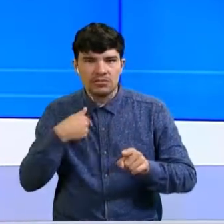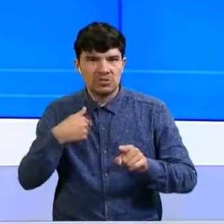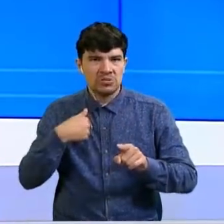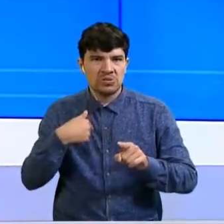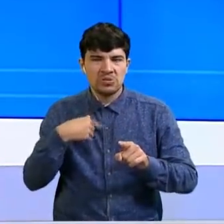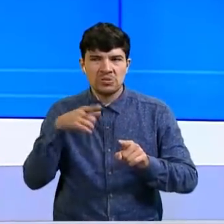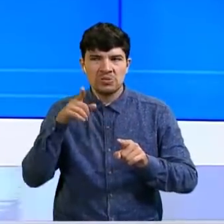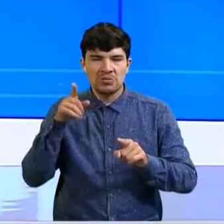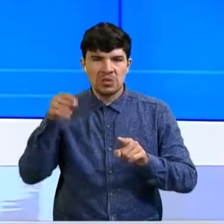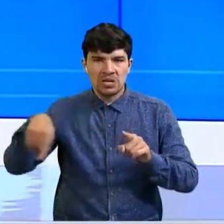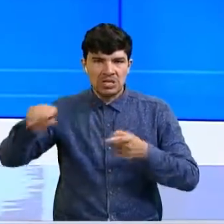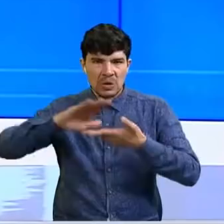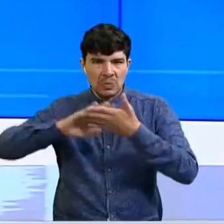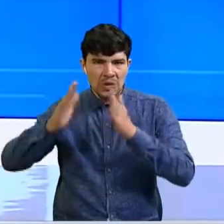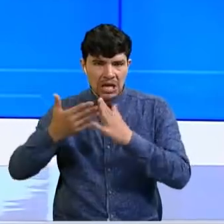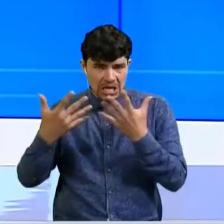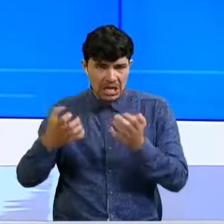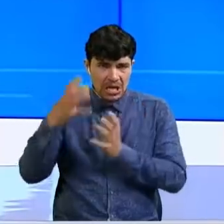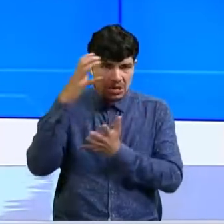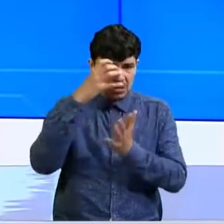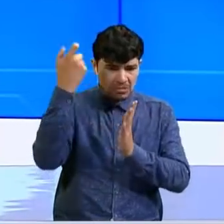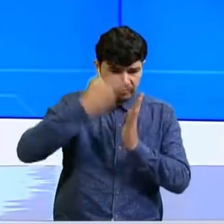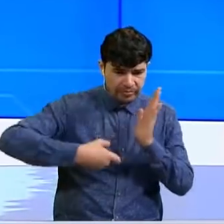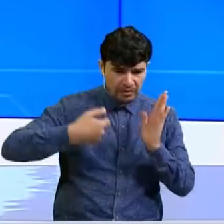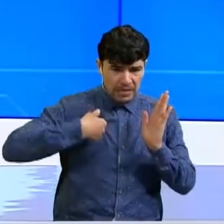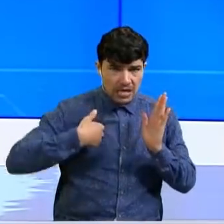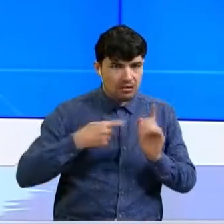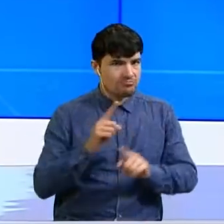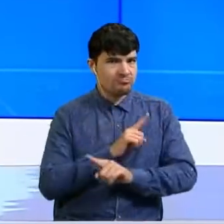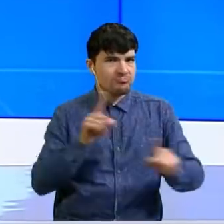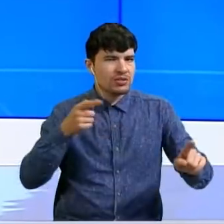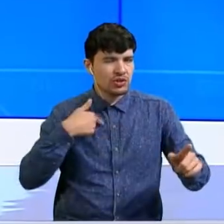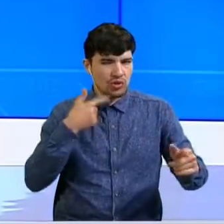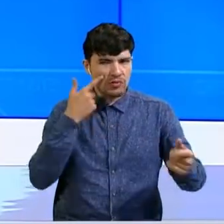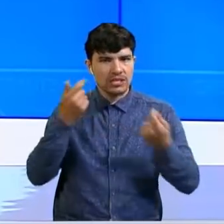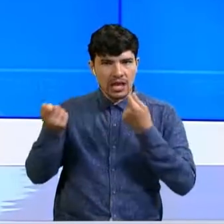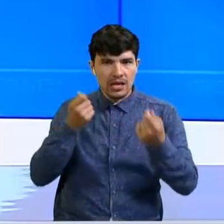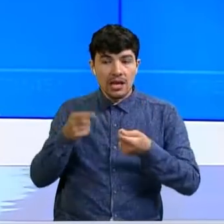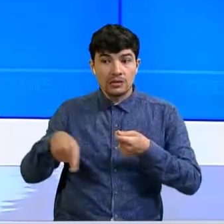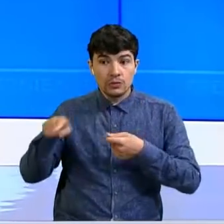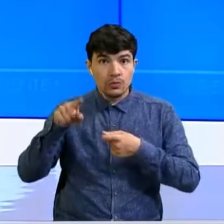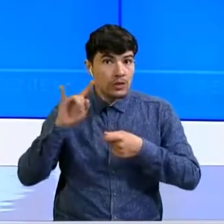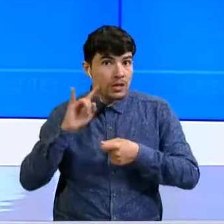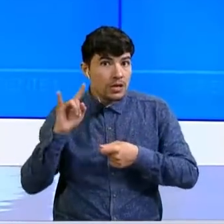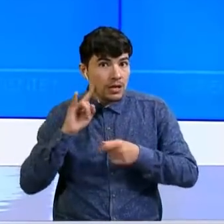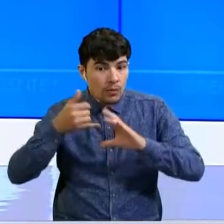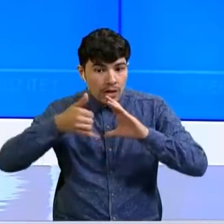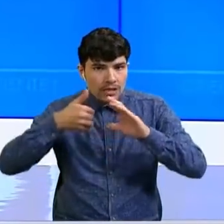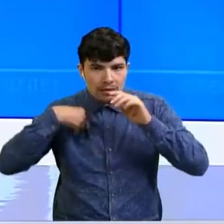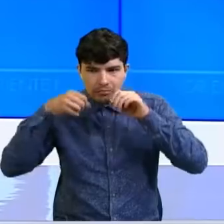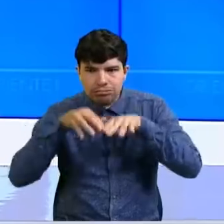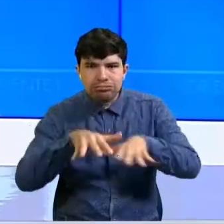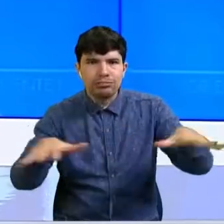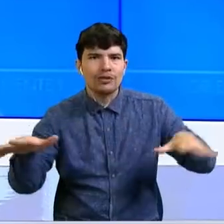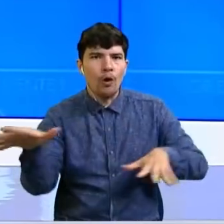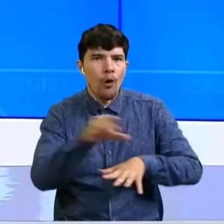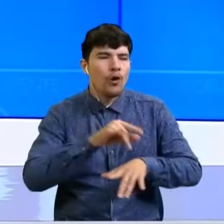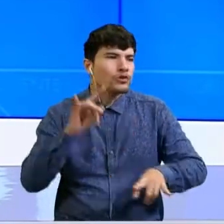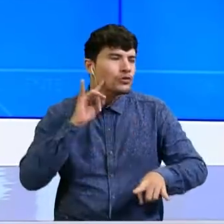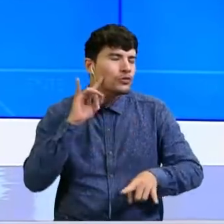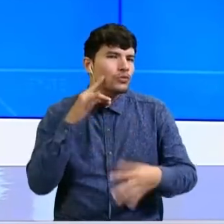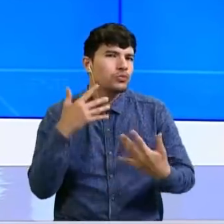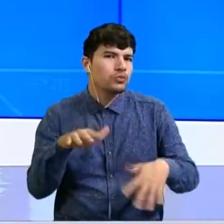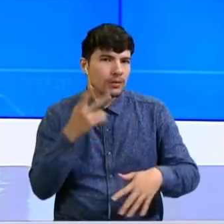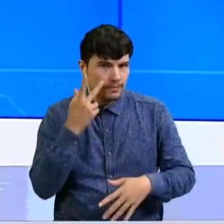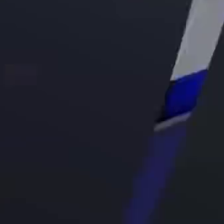la revocatoria de su mandato que se realizó el pasado mes de junio. Nuestra compañera Norma Rodríguez nos presenta toda la información a esta hora de la tarde. Norma, muy buenas